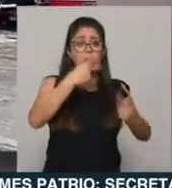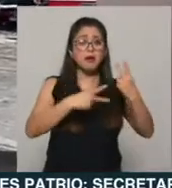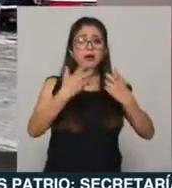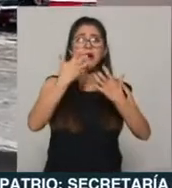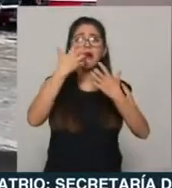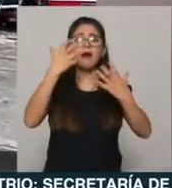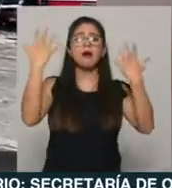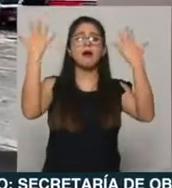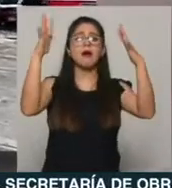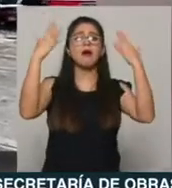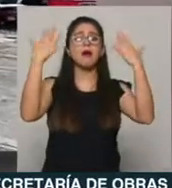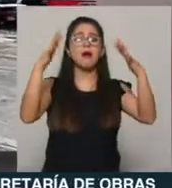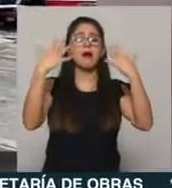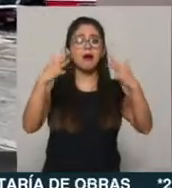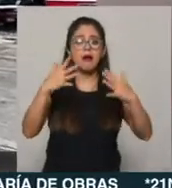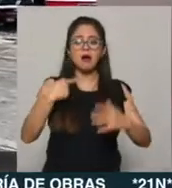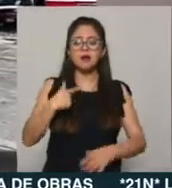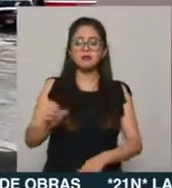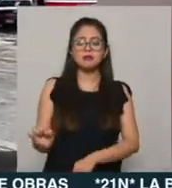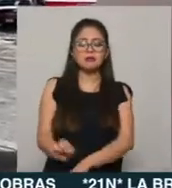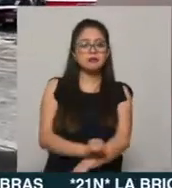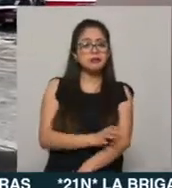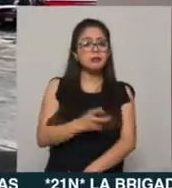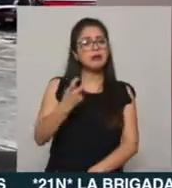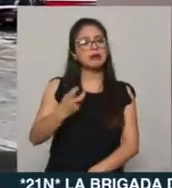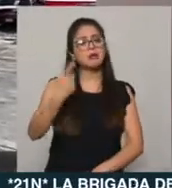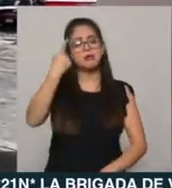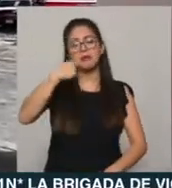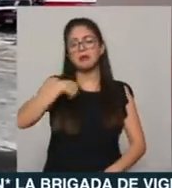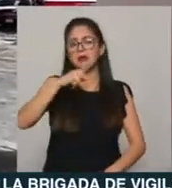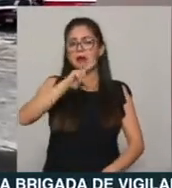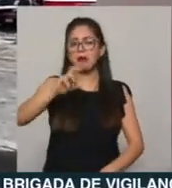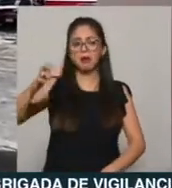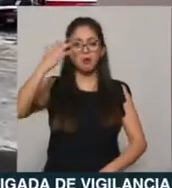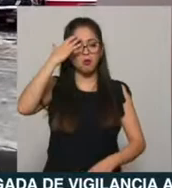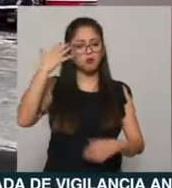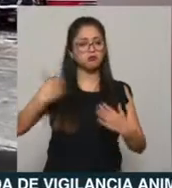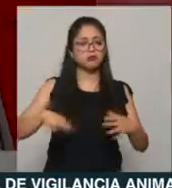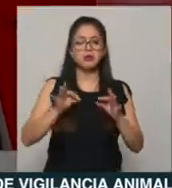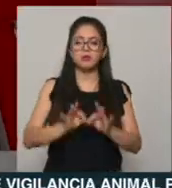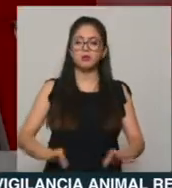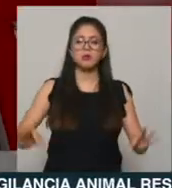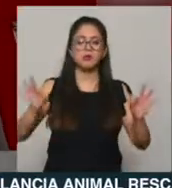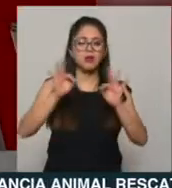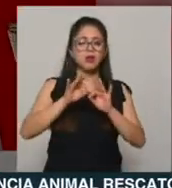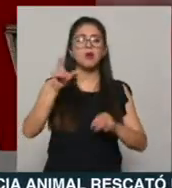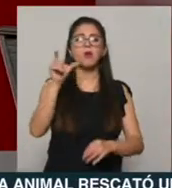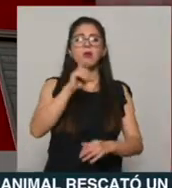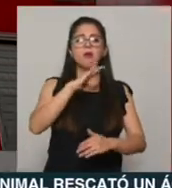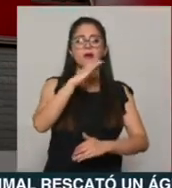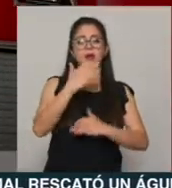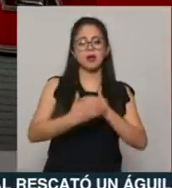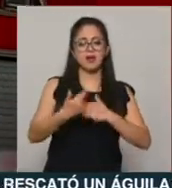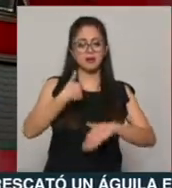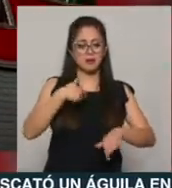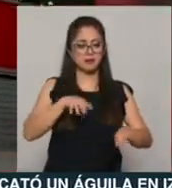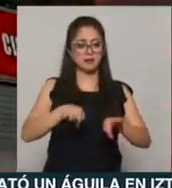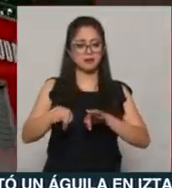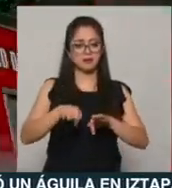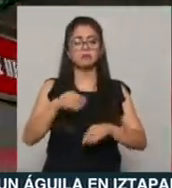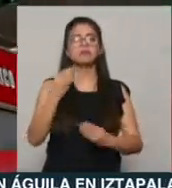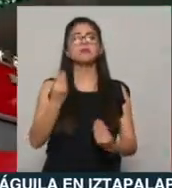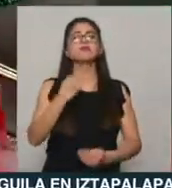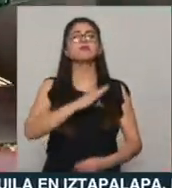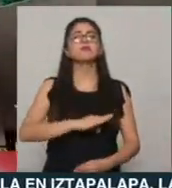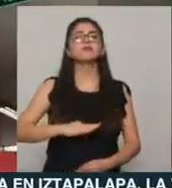fue muy gratificante todo eso. Para mí es el mayor reconocimiento y la mejor la manera de terminar nuestra labor. Jessica, pues muchas